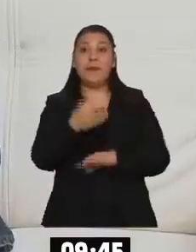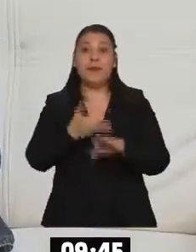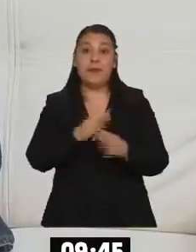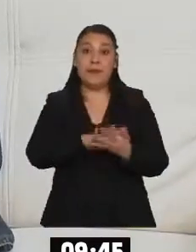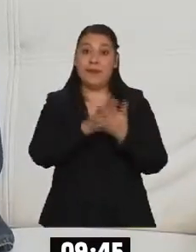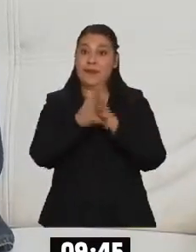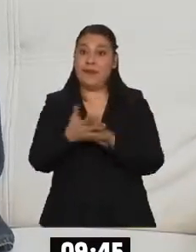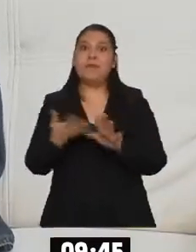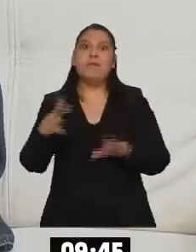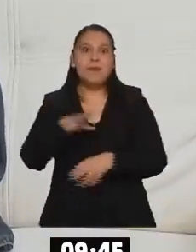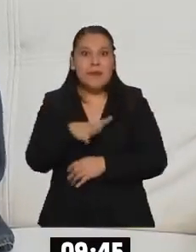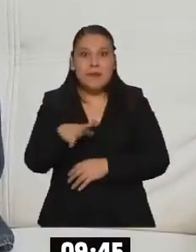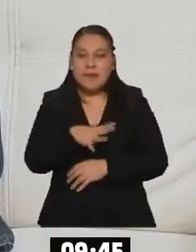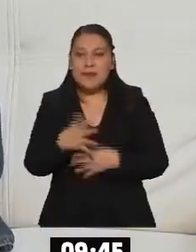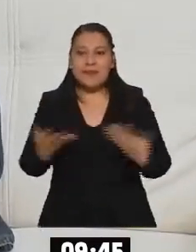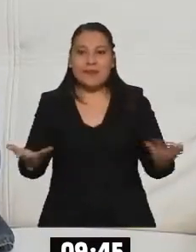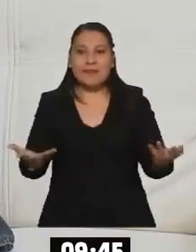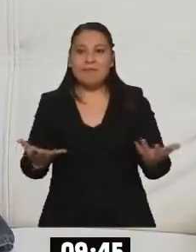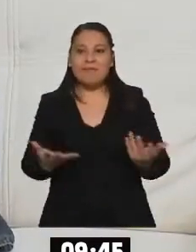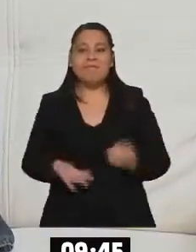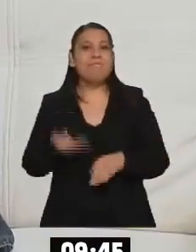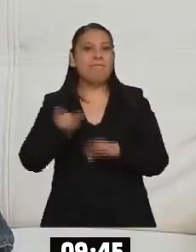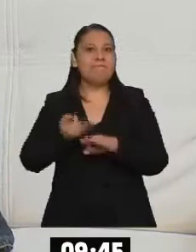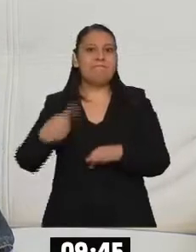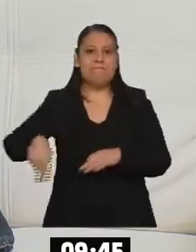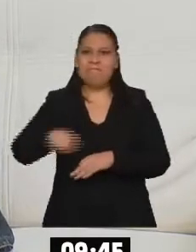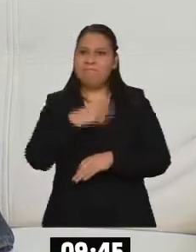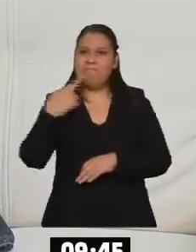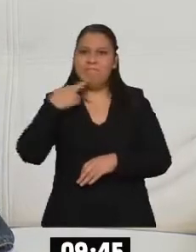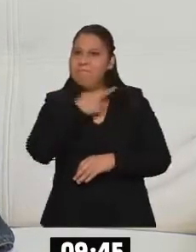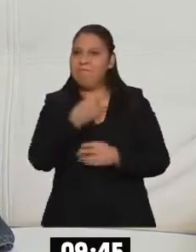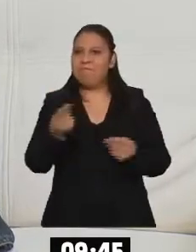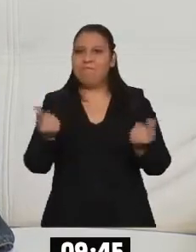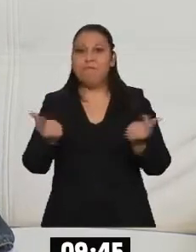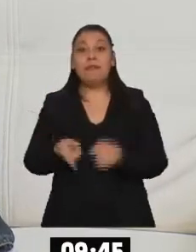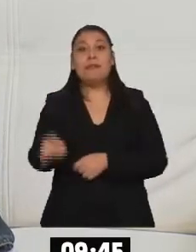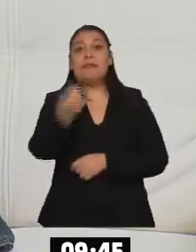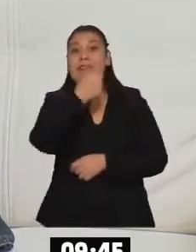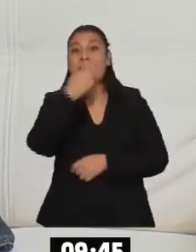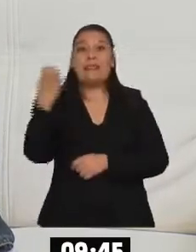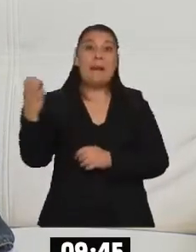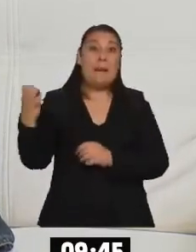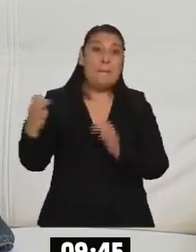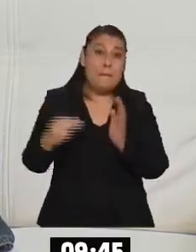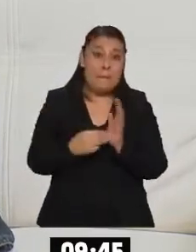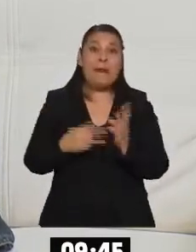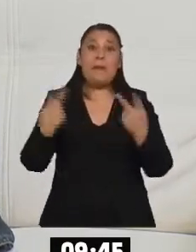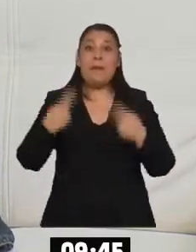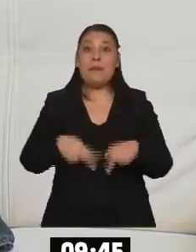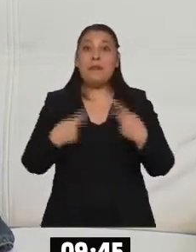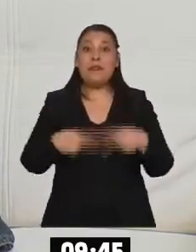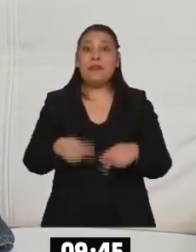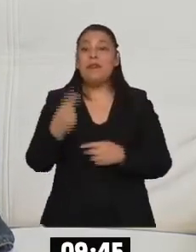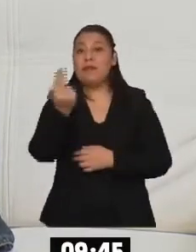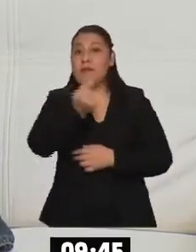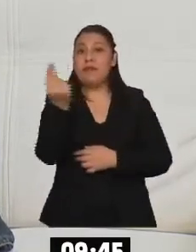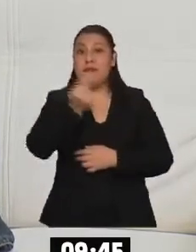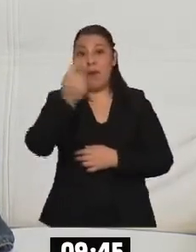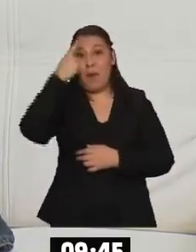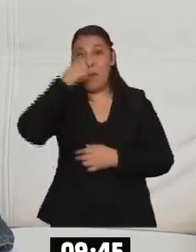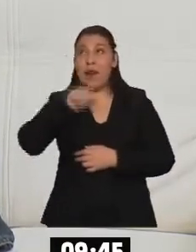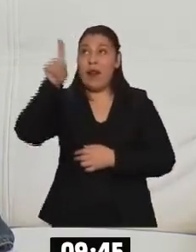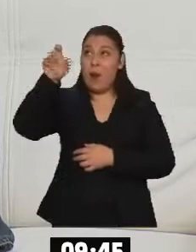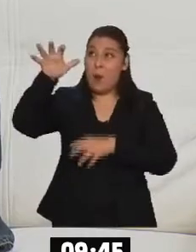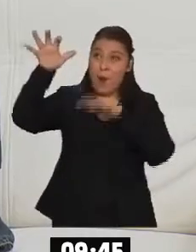esto ya existe por ella metes inmediata 100.000 personas para que la cosecha de lluvia se continúe